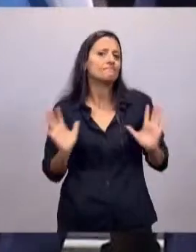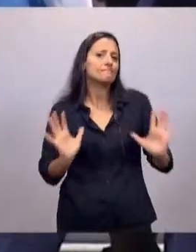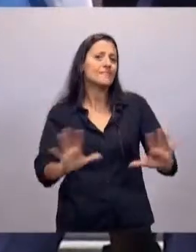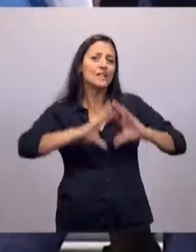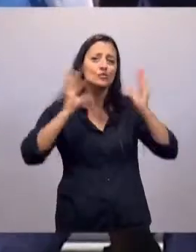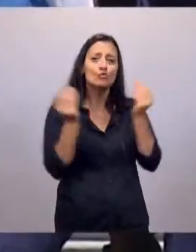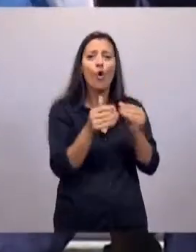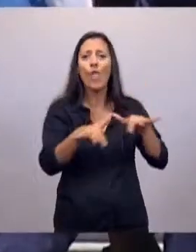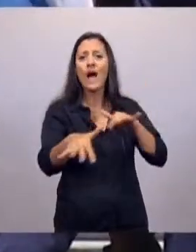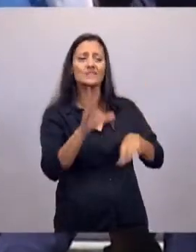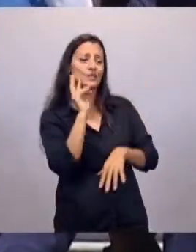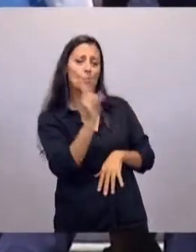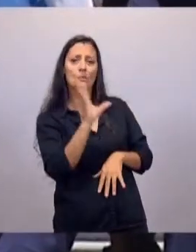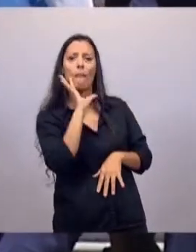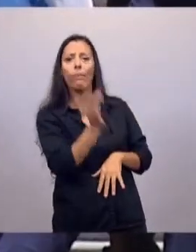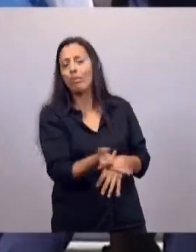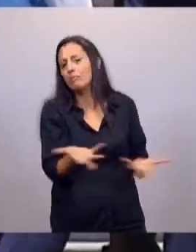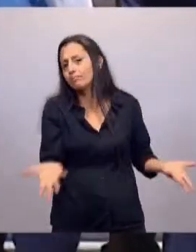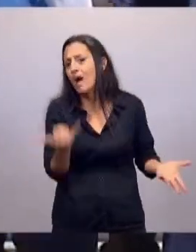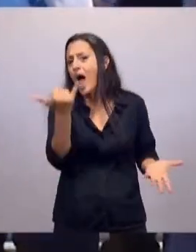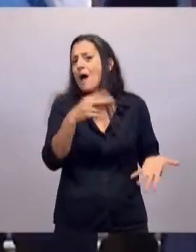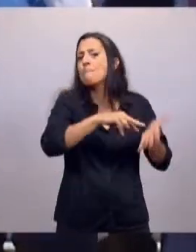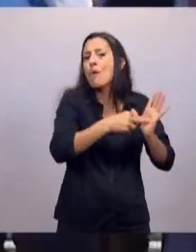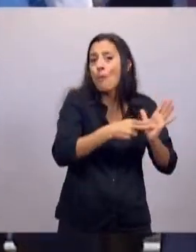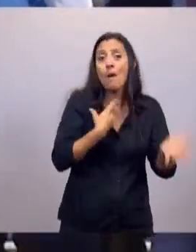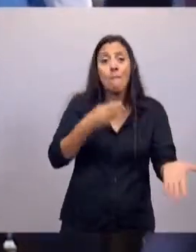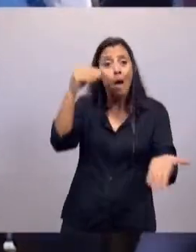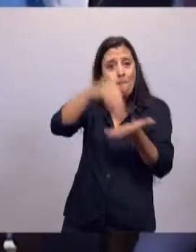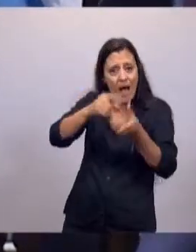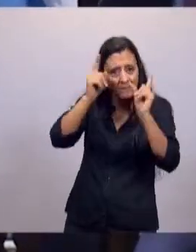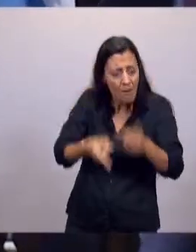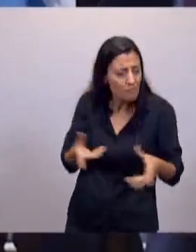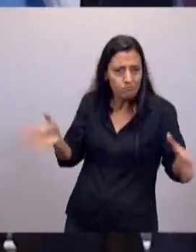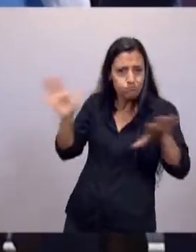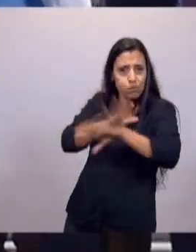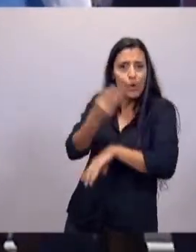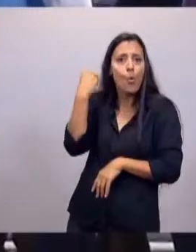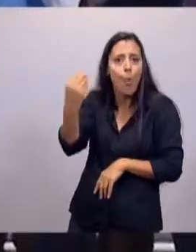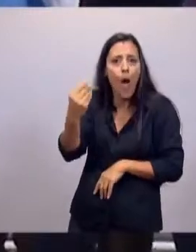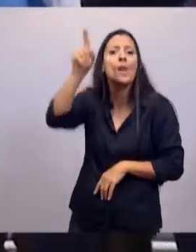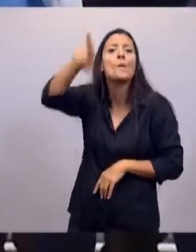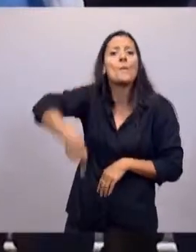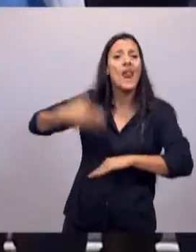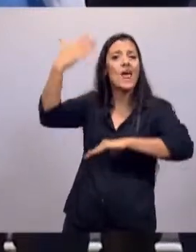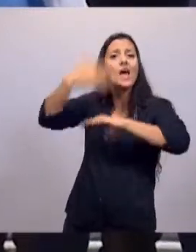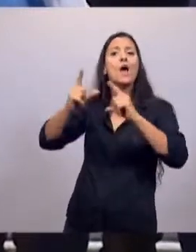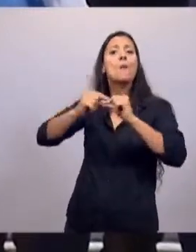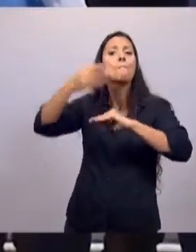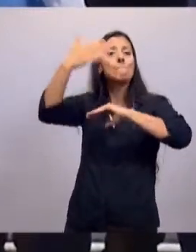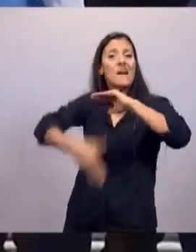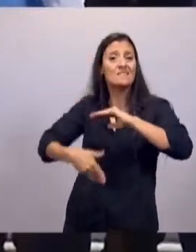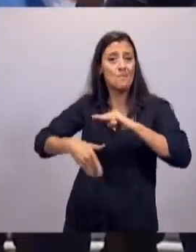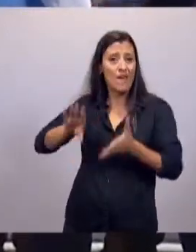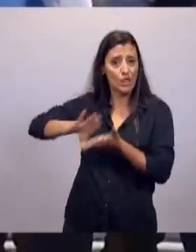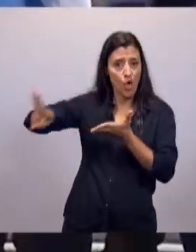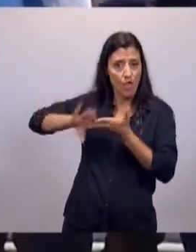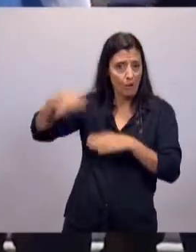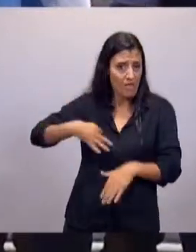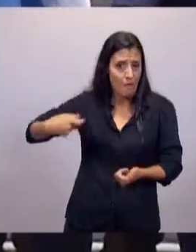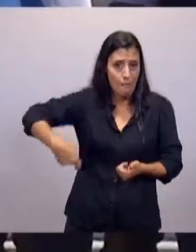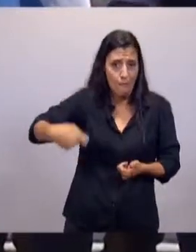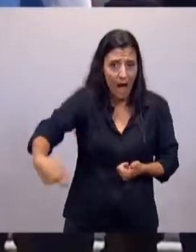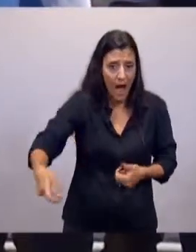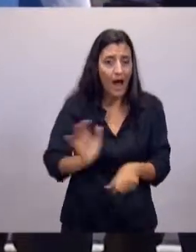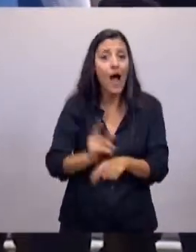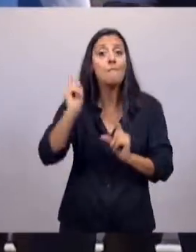Naturalmente, a estos problemas hay que sumarle también los vencimientos de deuda de este año, donde